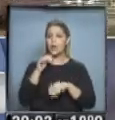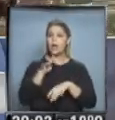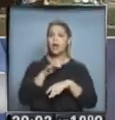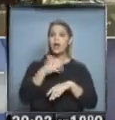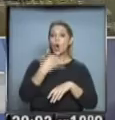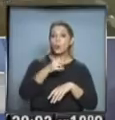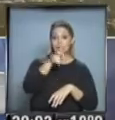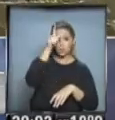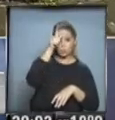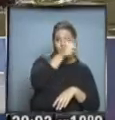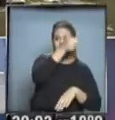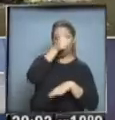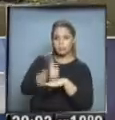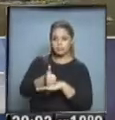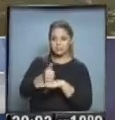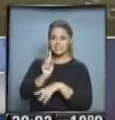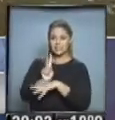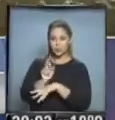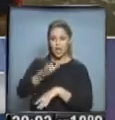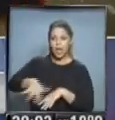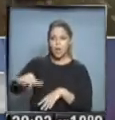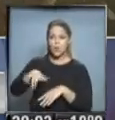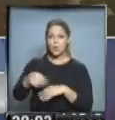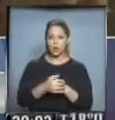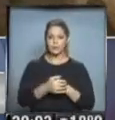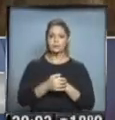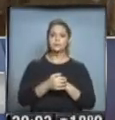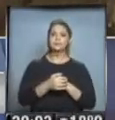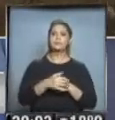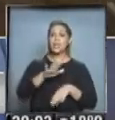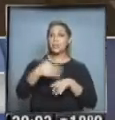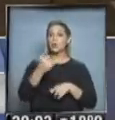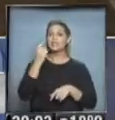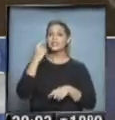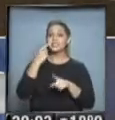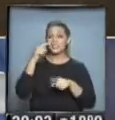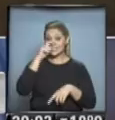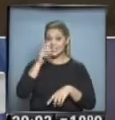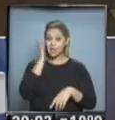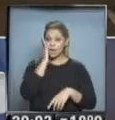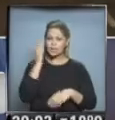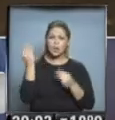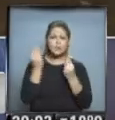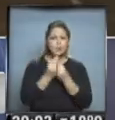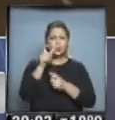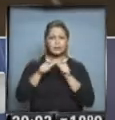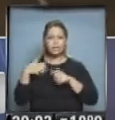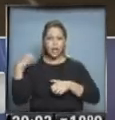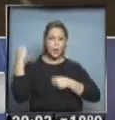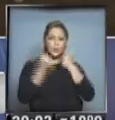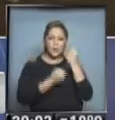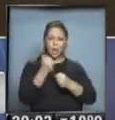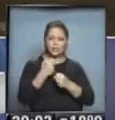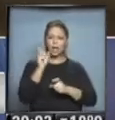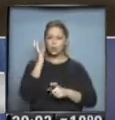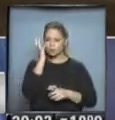policía a reforzar la seguridad en el lugar. Pasaron las 7 de la tarde y allí decenas de violentos, algunos con